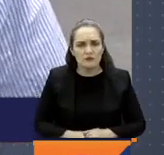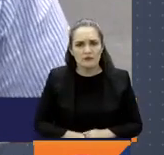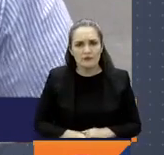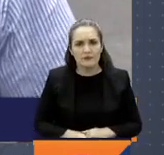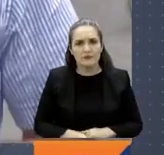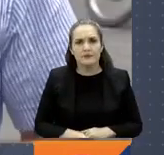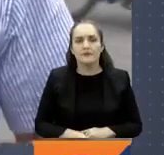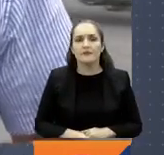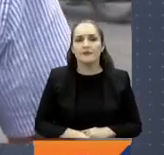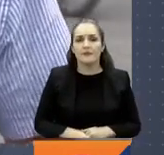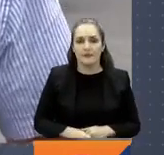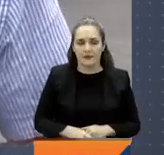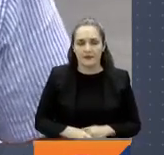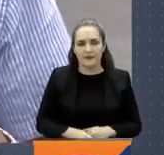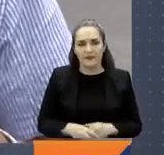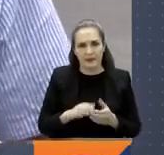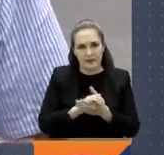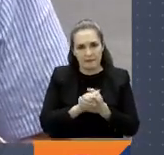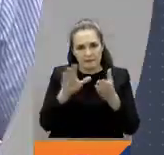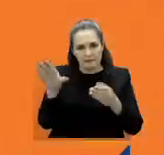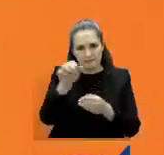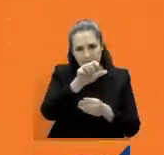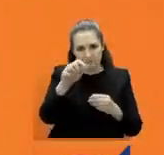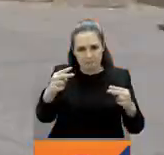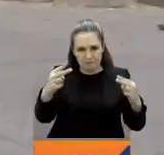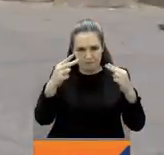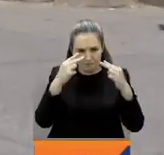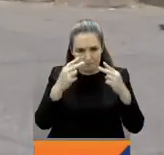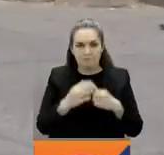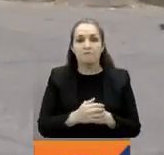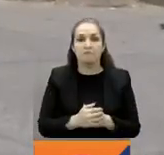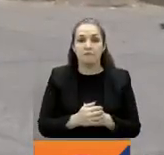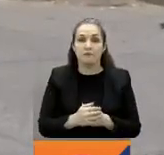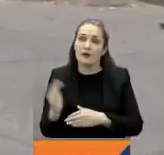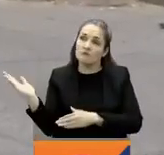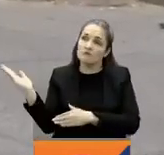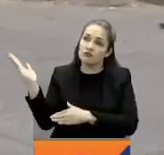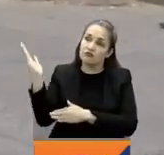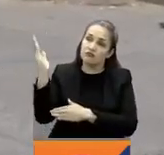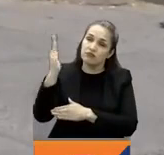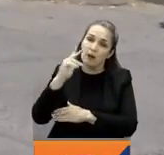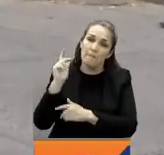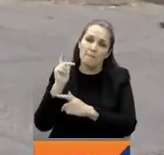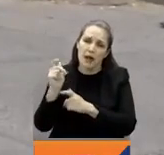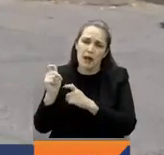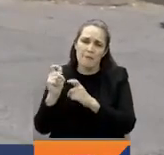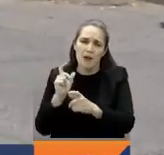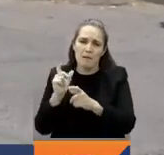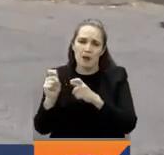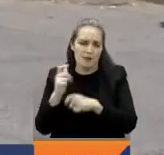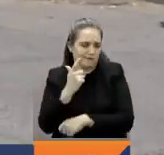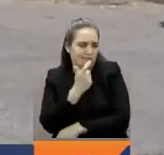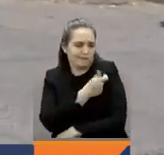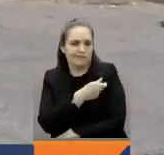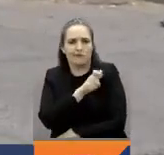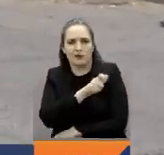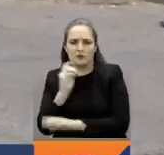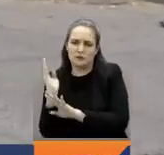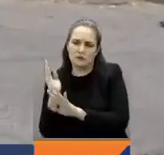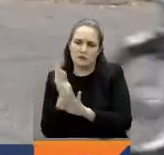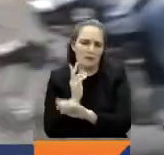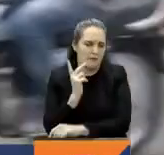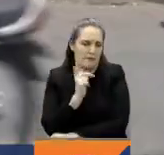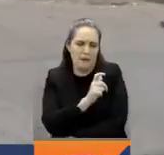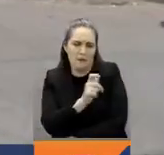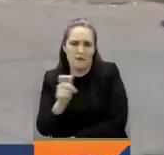José Fernando y televidentes, muy buenas tardes. Básicamente las jornadas masivas de vacunación que adelanta la Secretaría de Salud Departamental en 8 de los